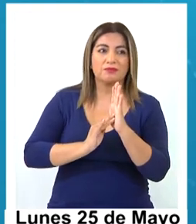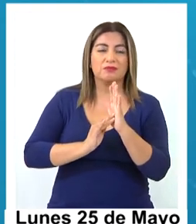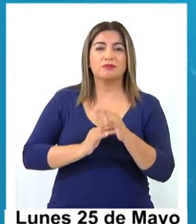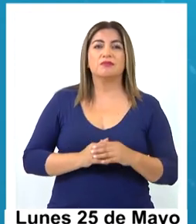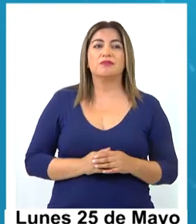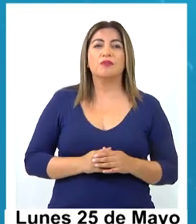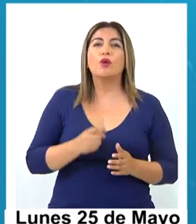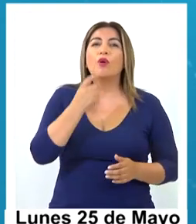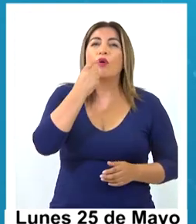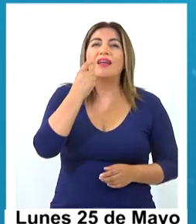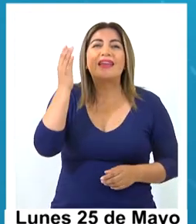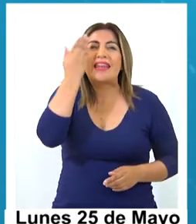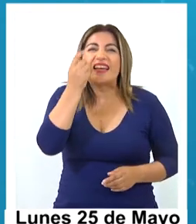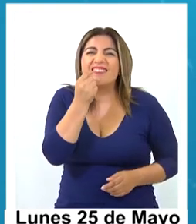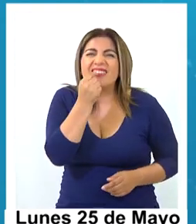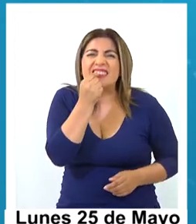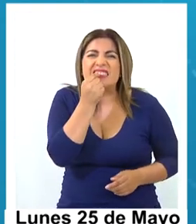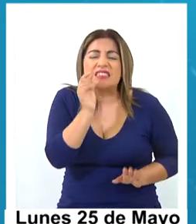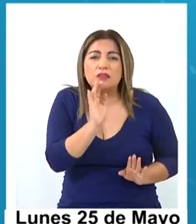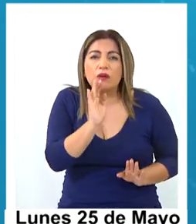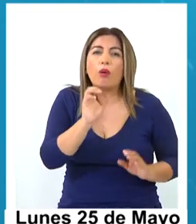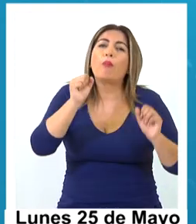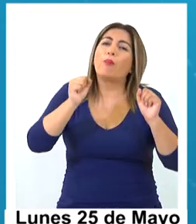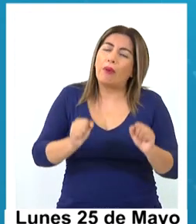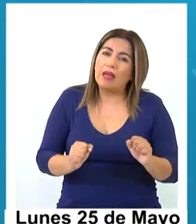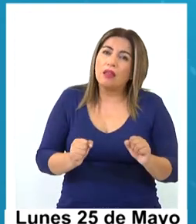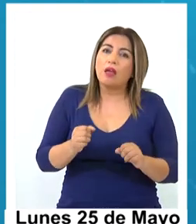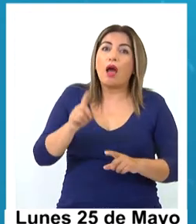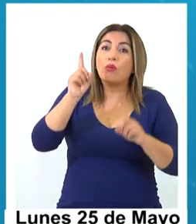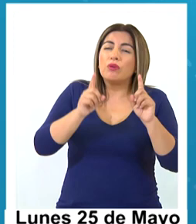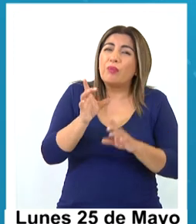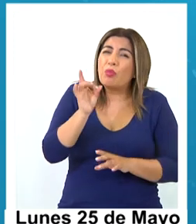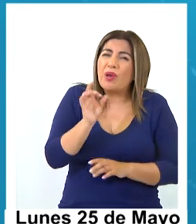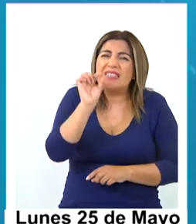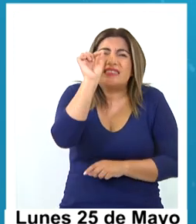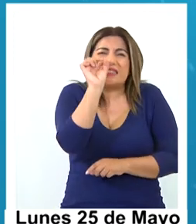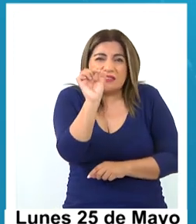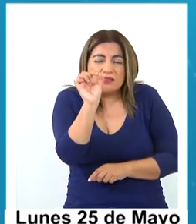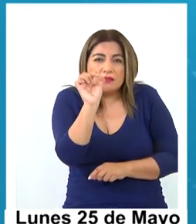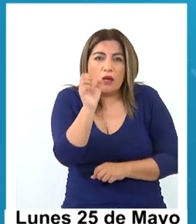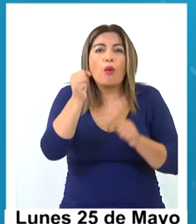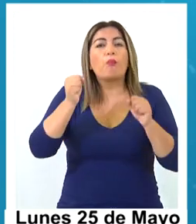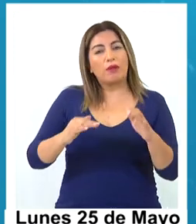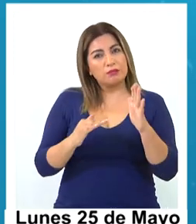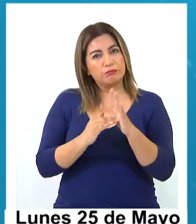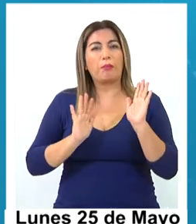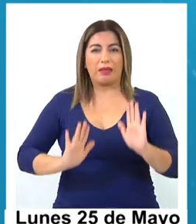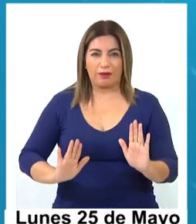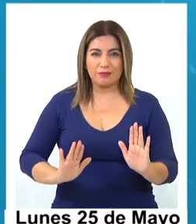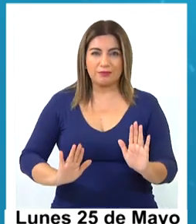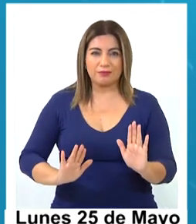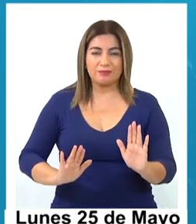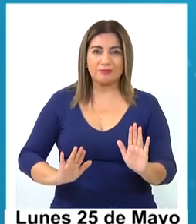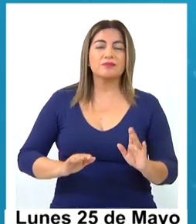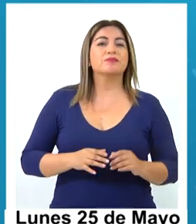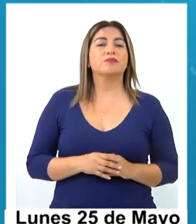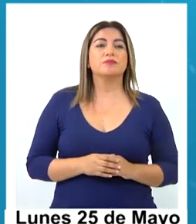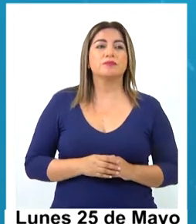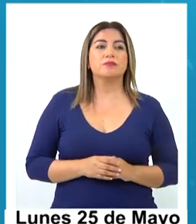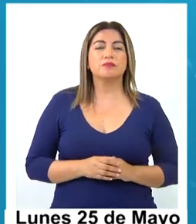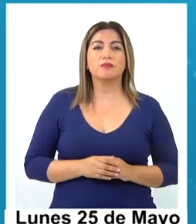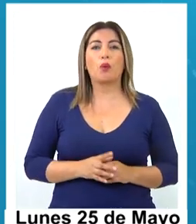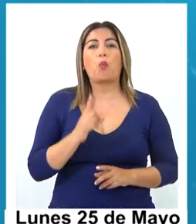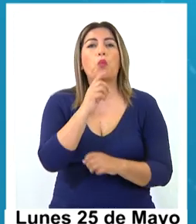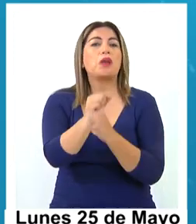viste que tenido un puntito negro ya perdiste un puntito negro desde vueles es chiquitito pueden esperar dos meses puede